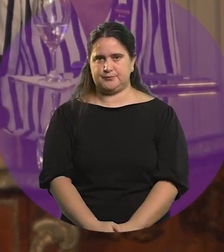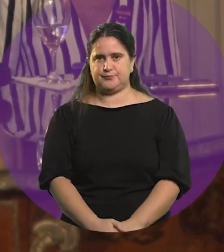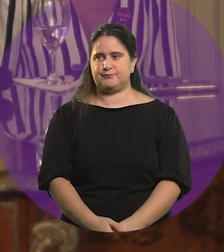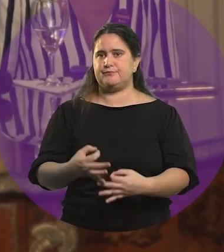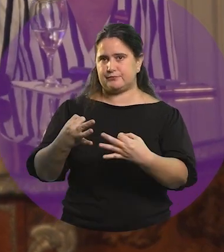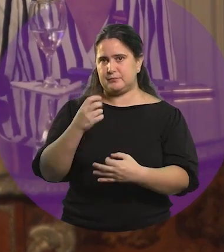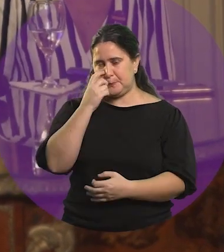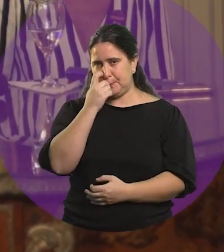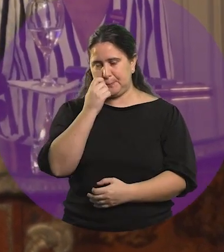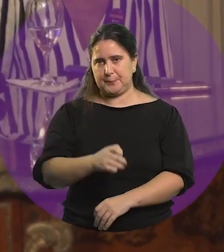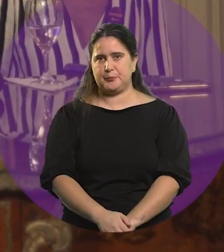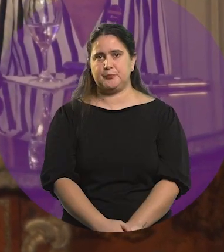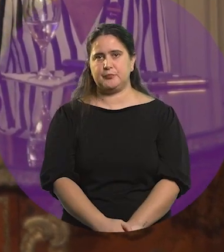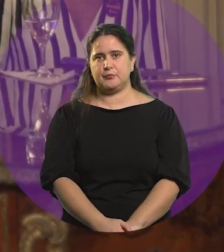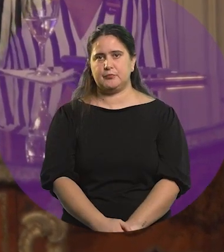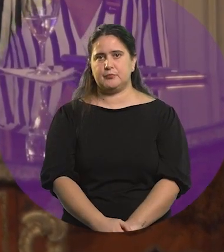Bien.